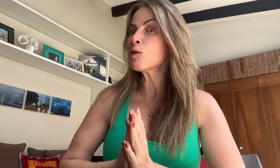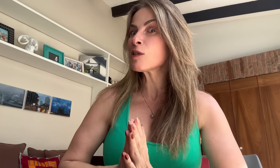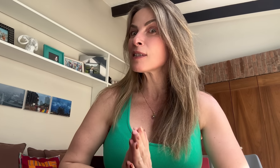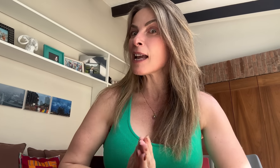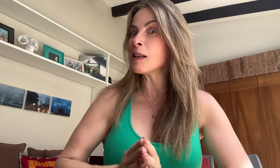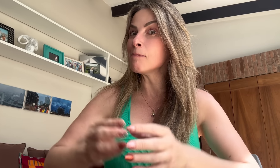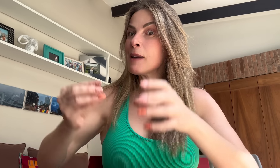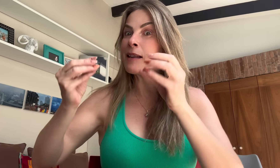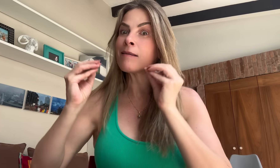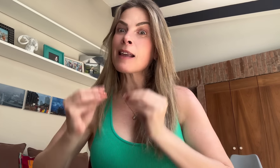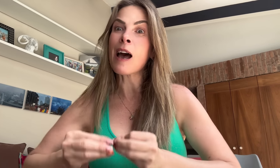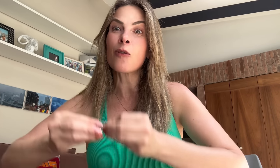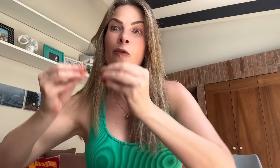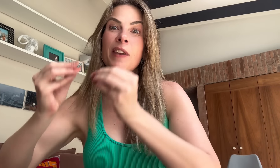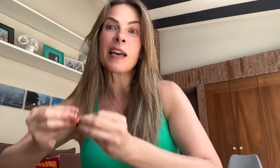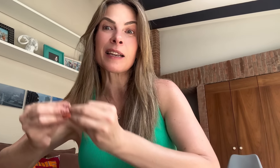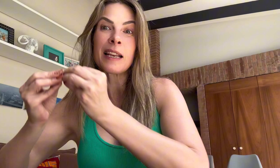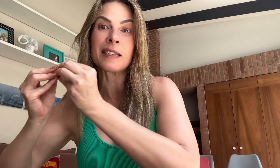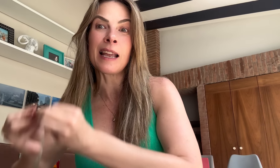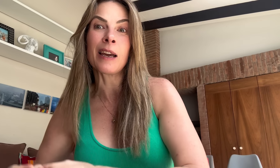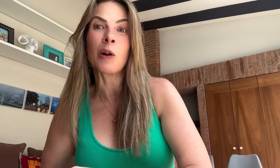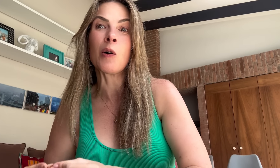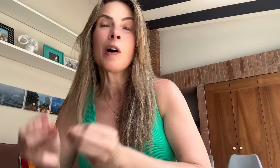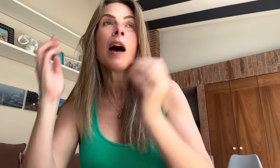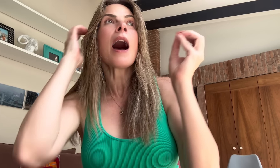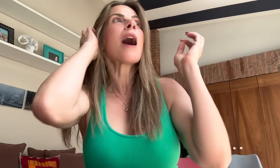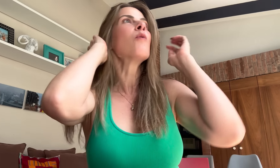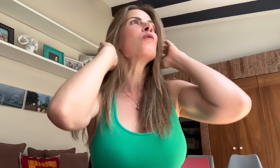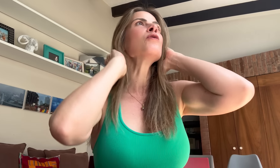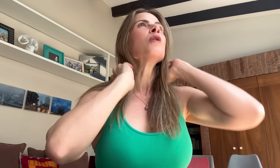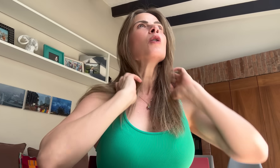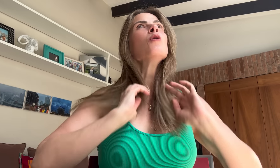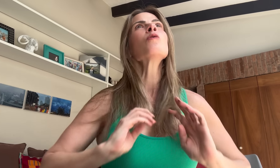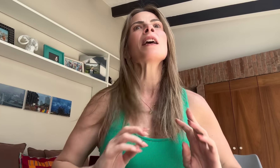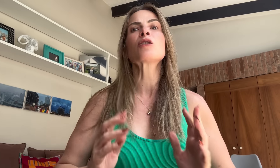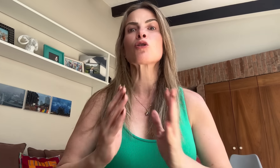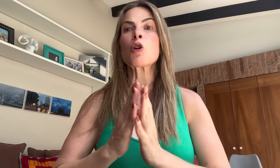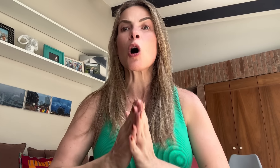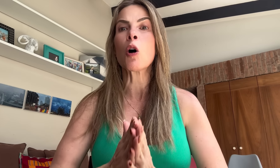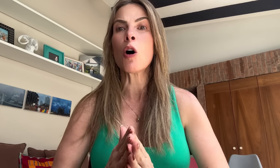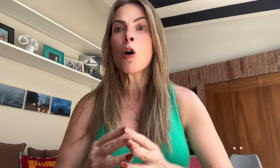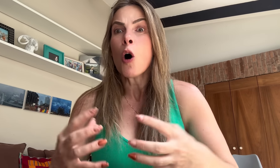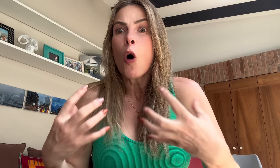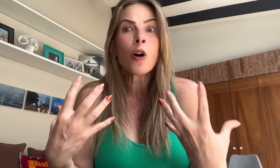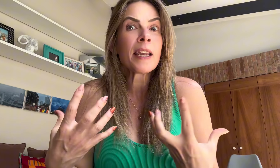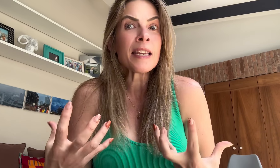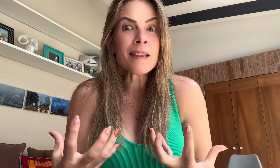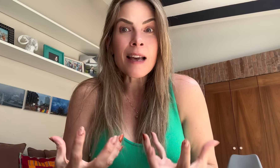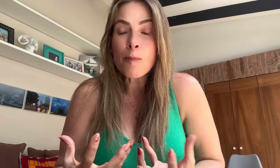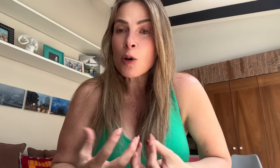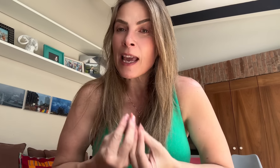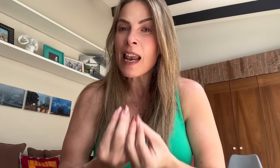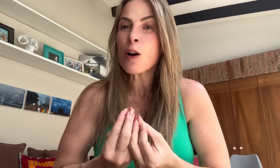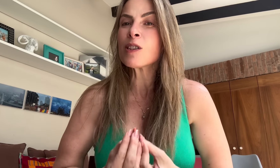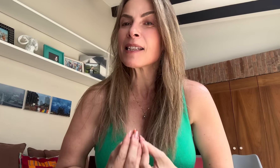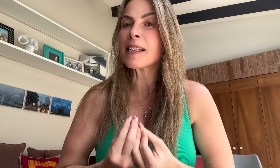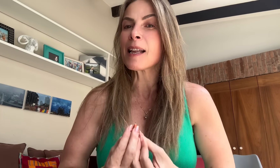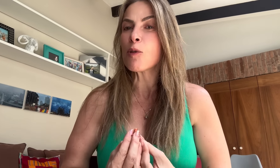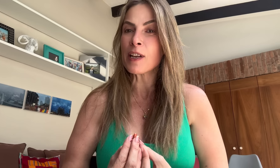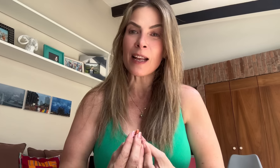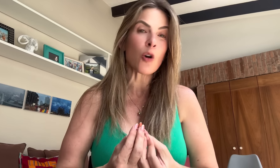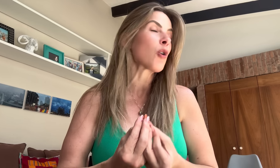Pues pasamos del mentado viernes negro a un lunes rojo o guinda, porque la